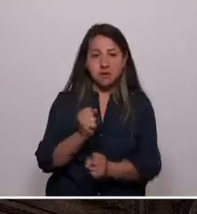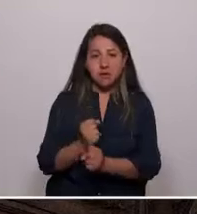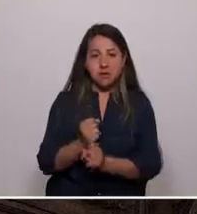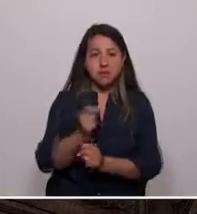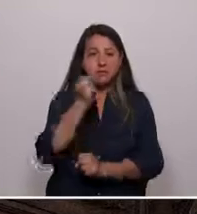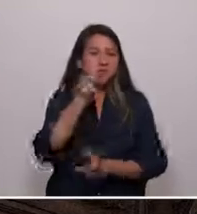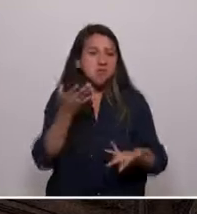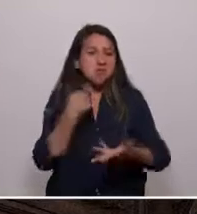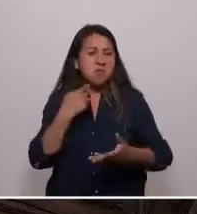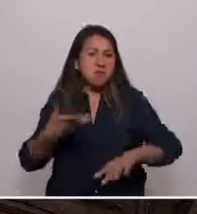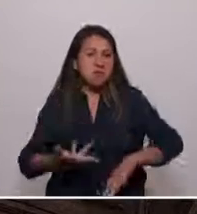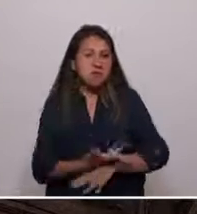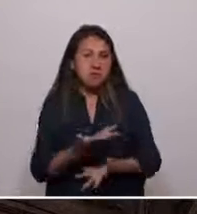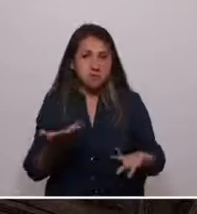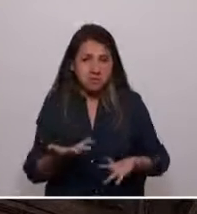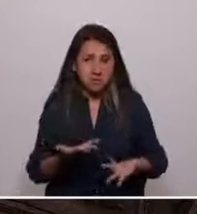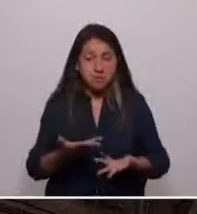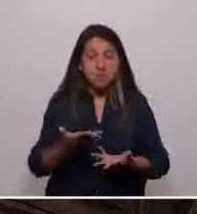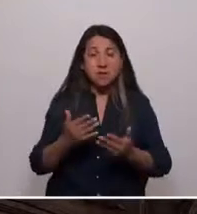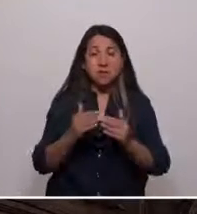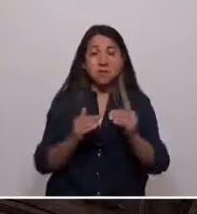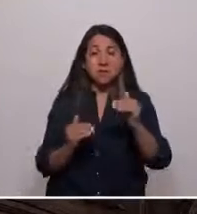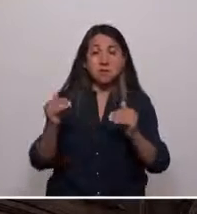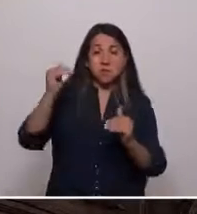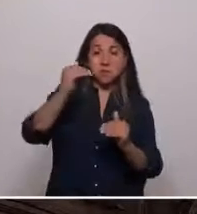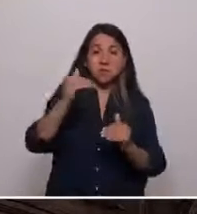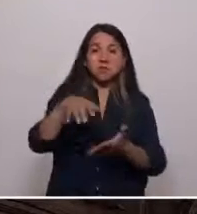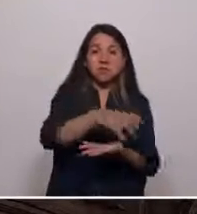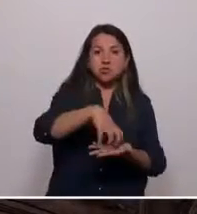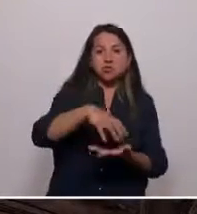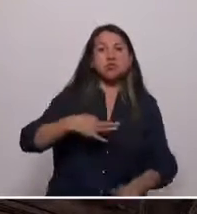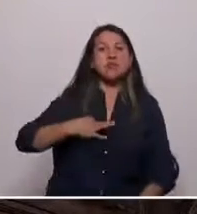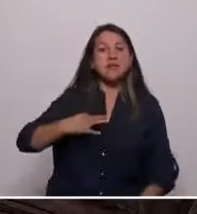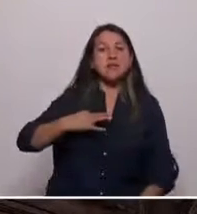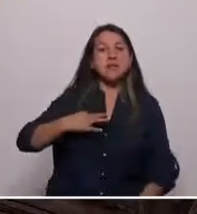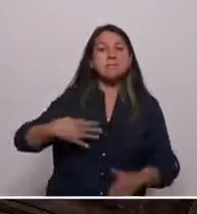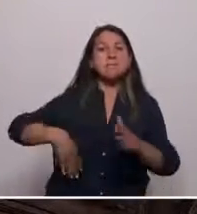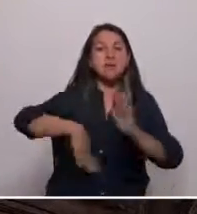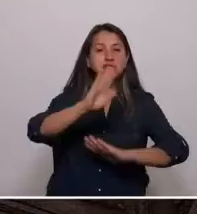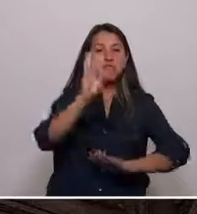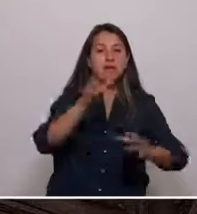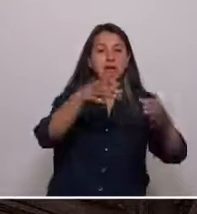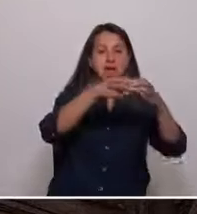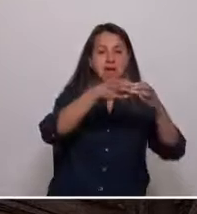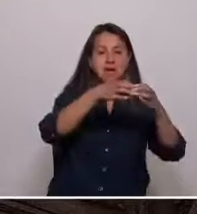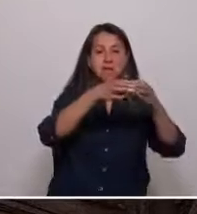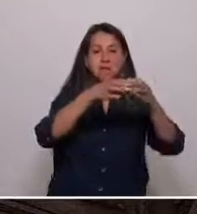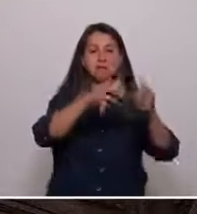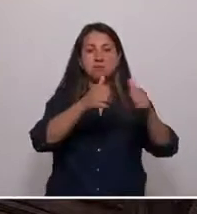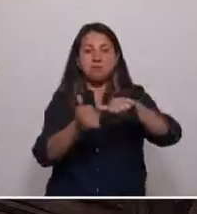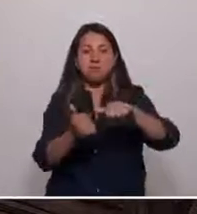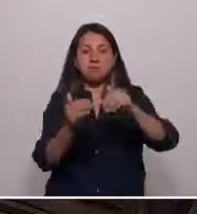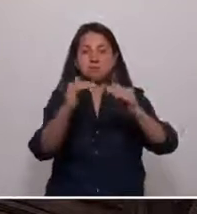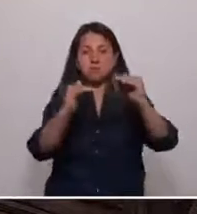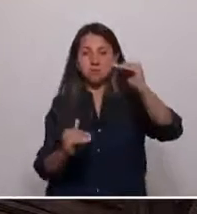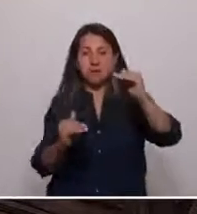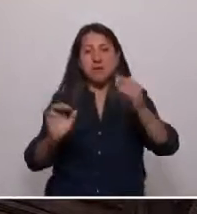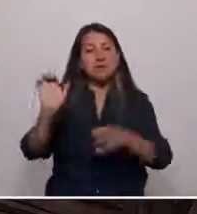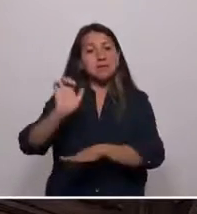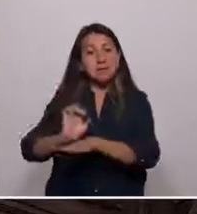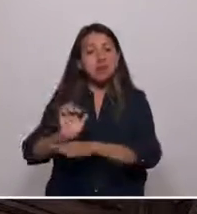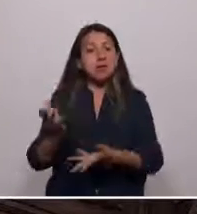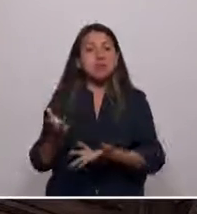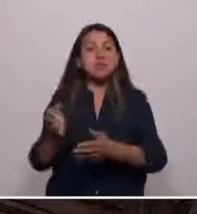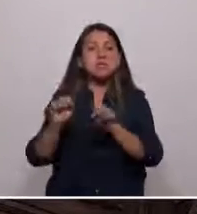el efecto? Es la soberanía de la ciudadanía mayoritaria por sobre el Estado, con lo que tendríamos un sistema